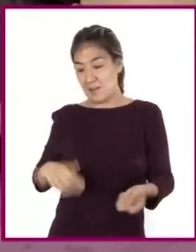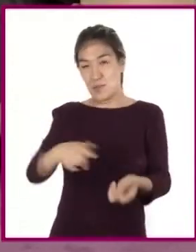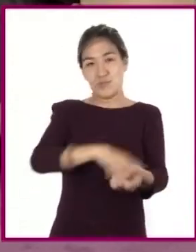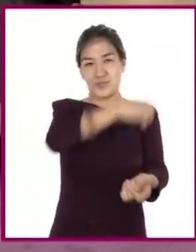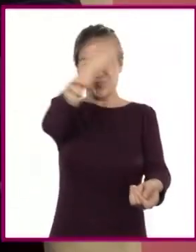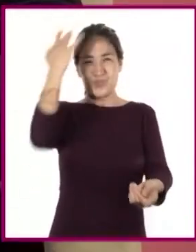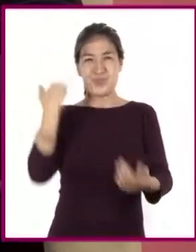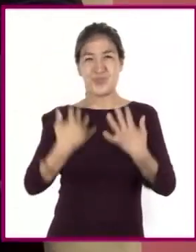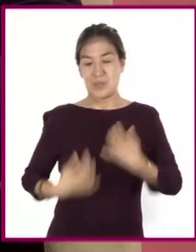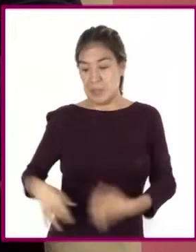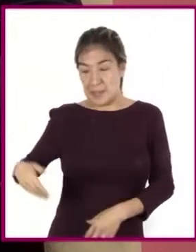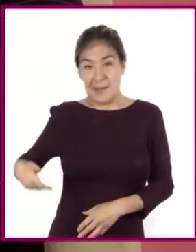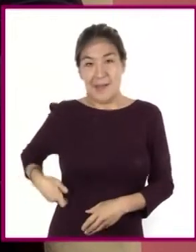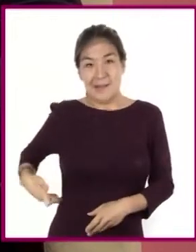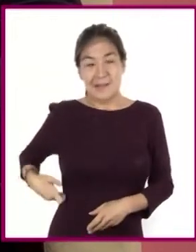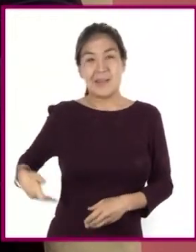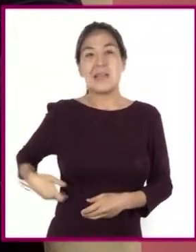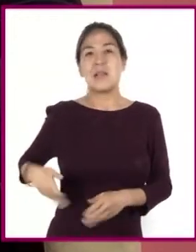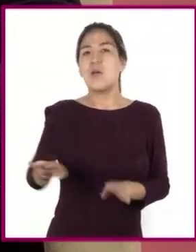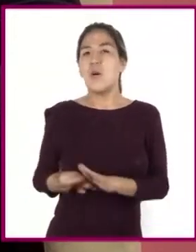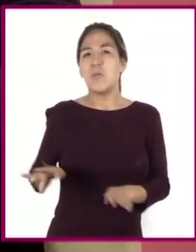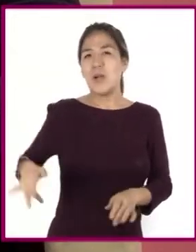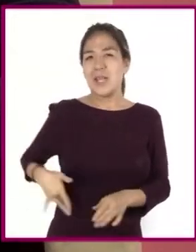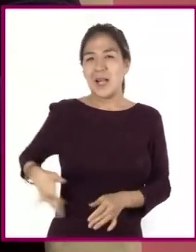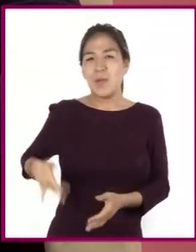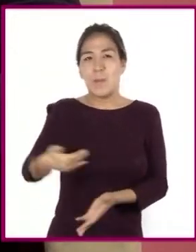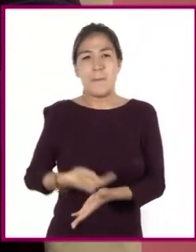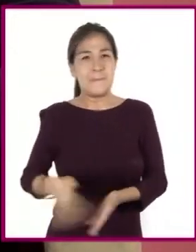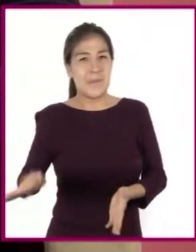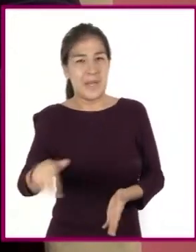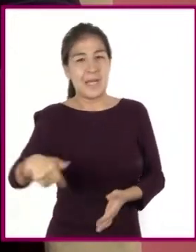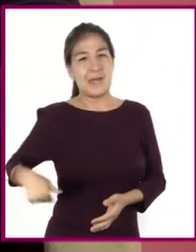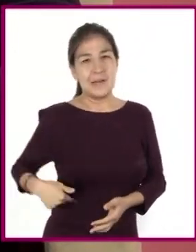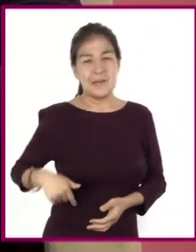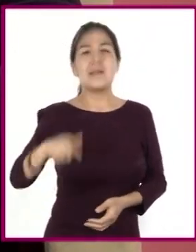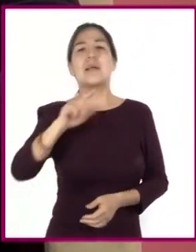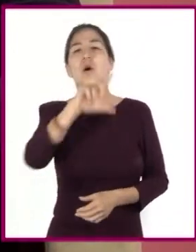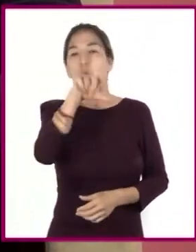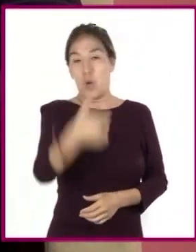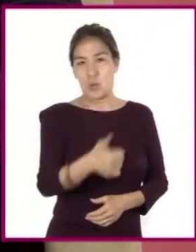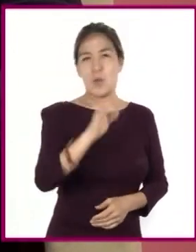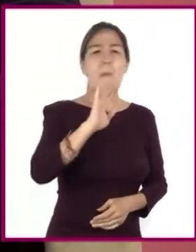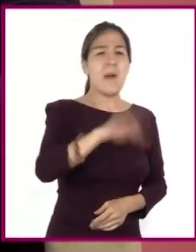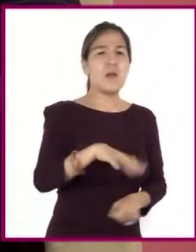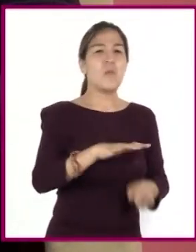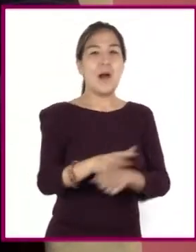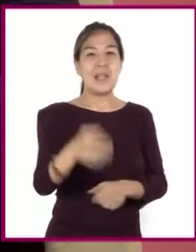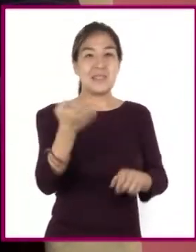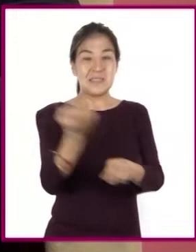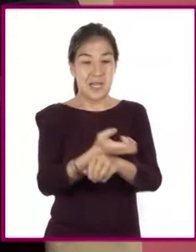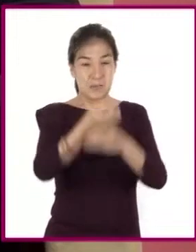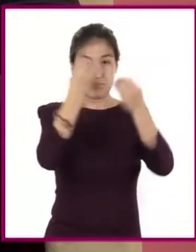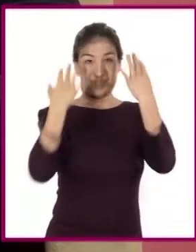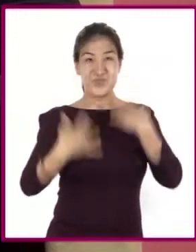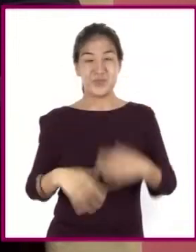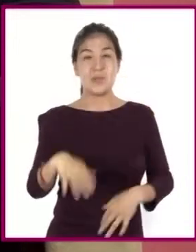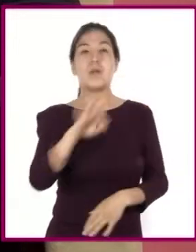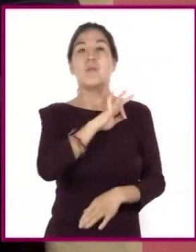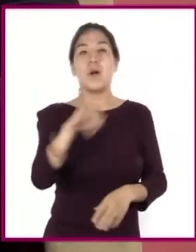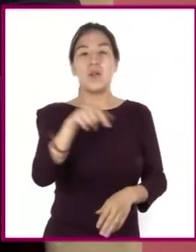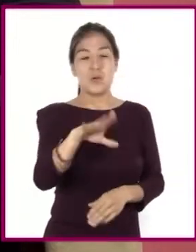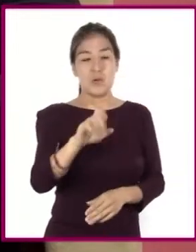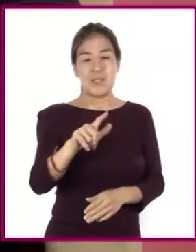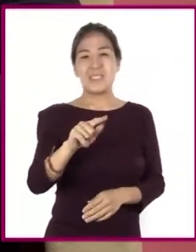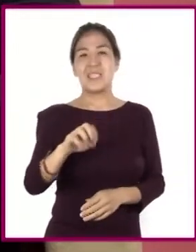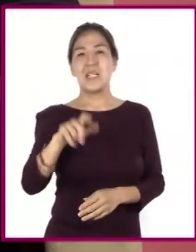ser desechado. Y el colesterol malo se refiere al colesterol que está circulando en la sangre y por lo tanto se puede pegar a las arterias